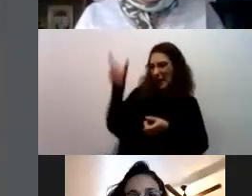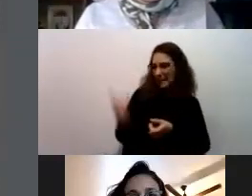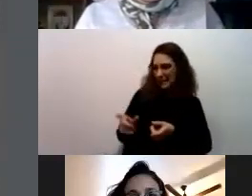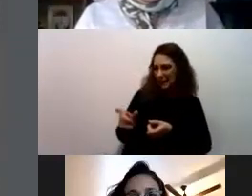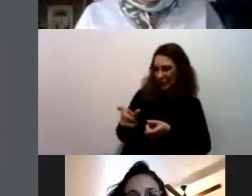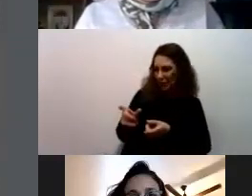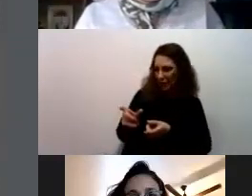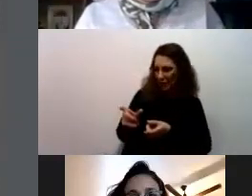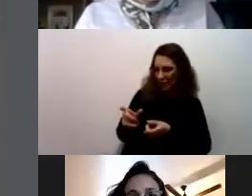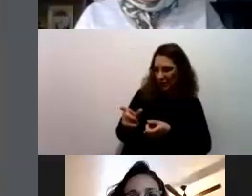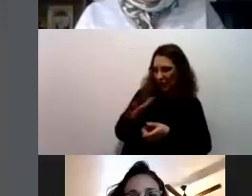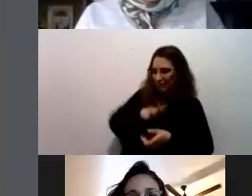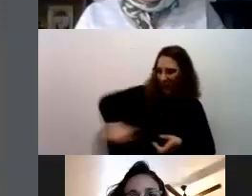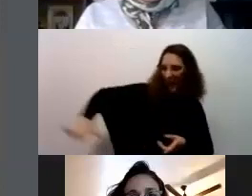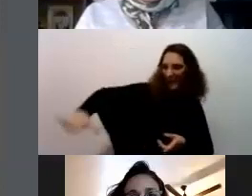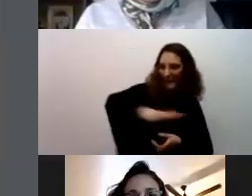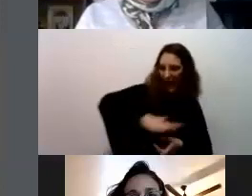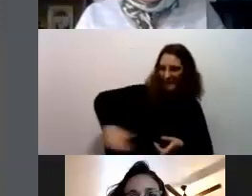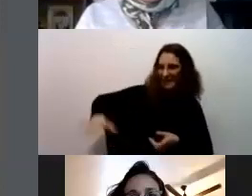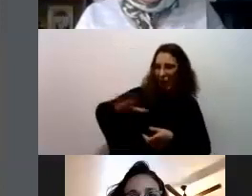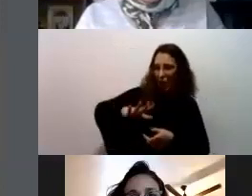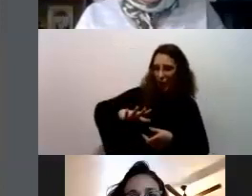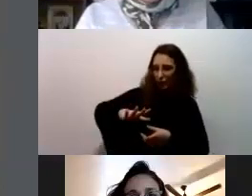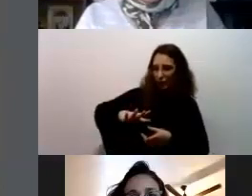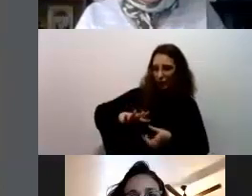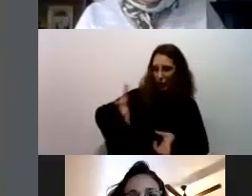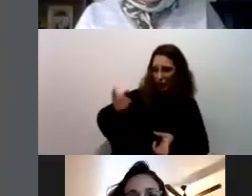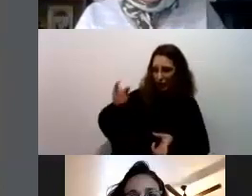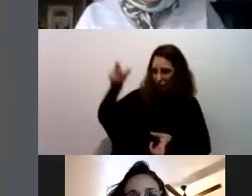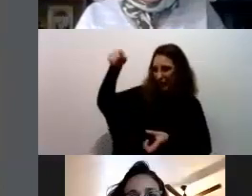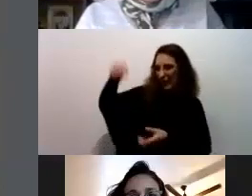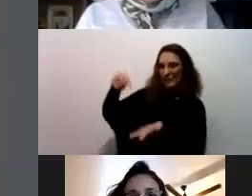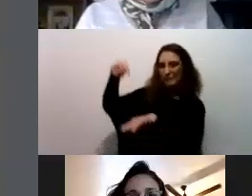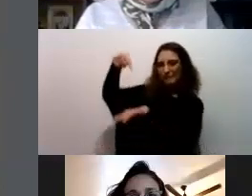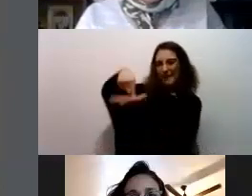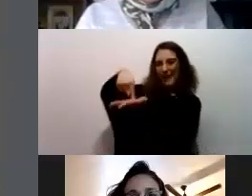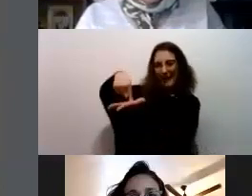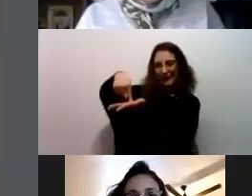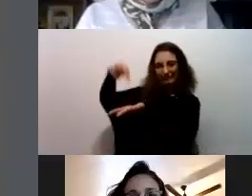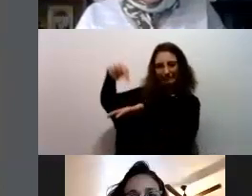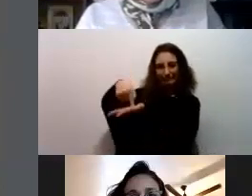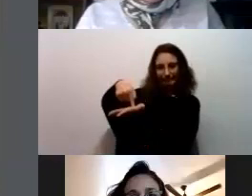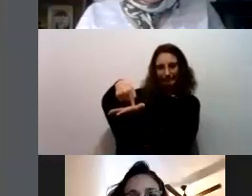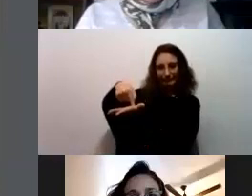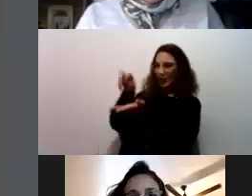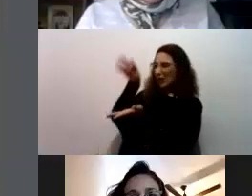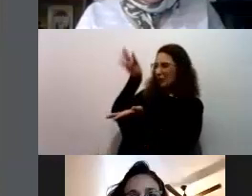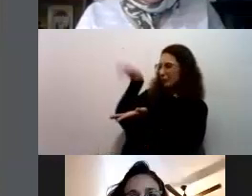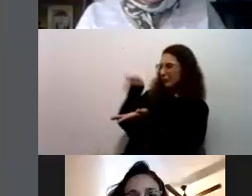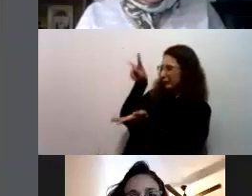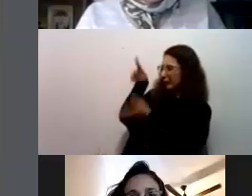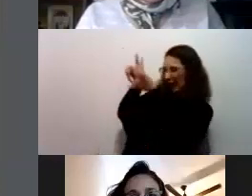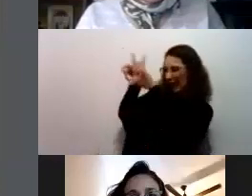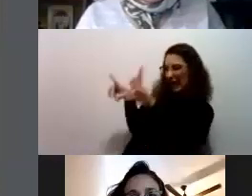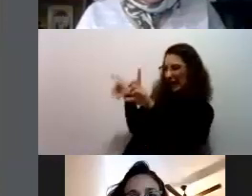espacio abierto o cerrado, indicando dónde se encuentran los distintos lugares correspondientes al